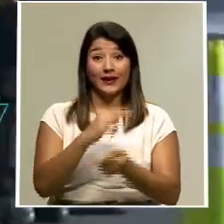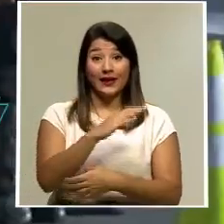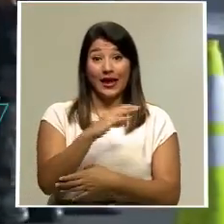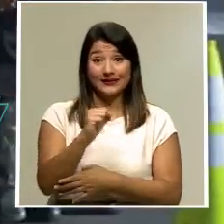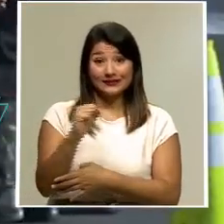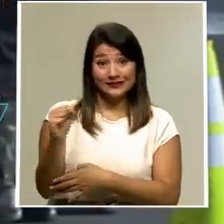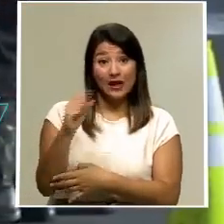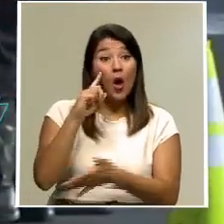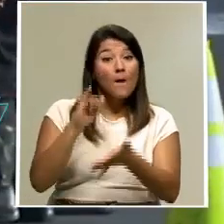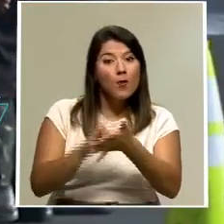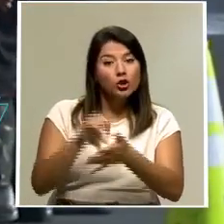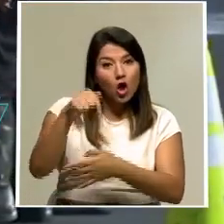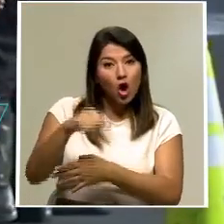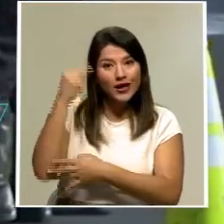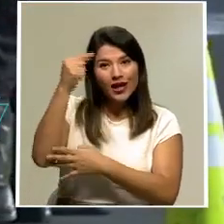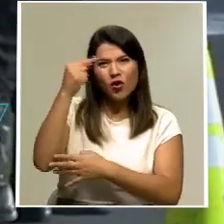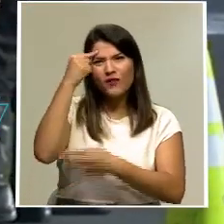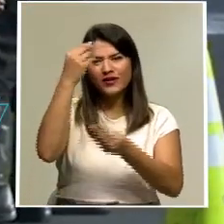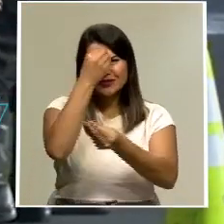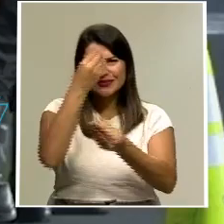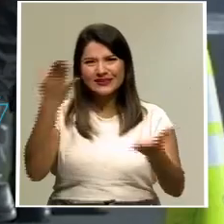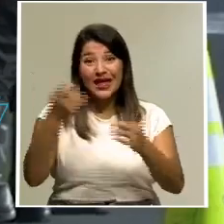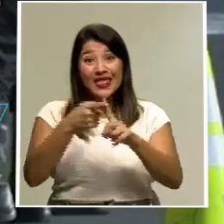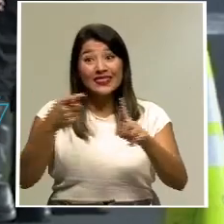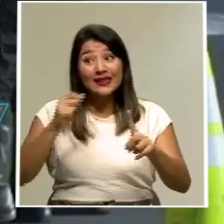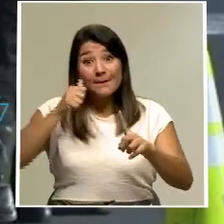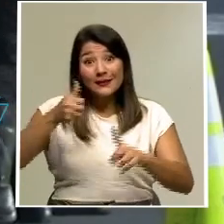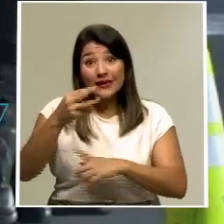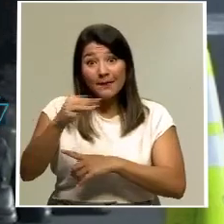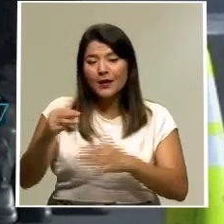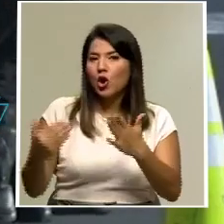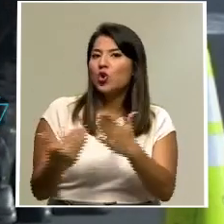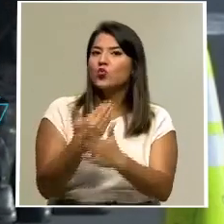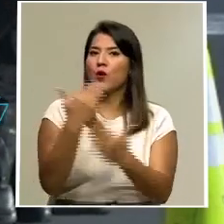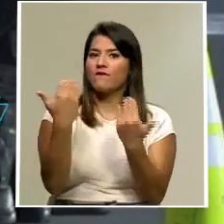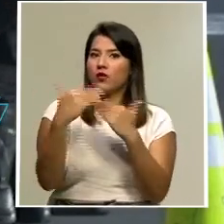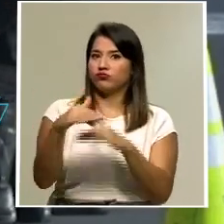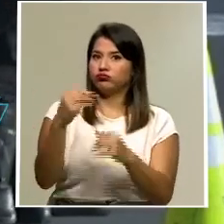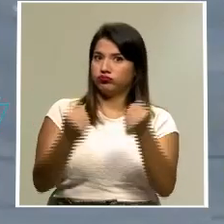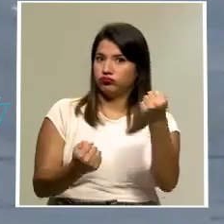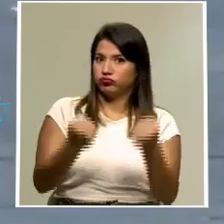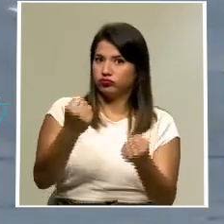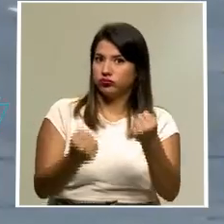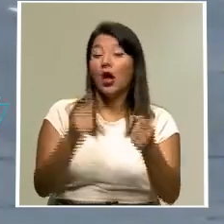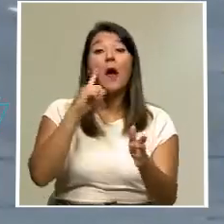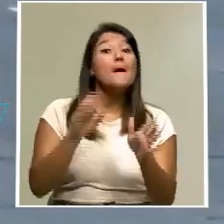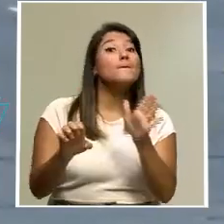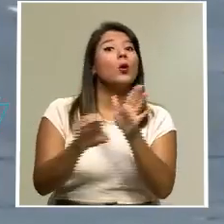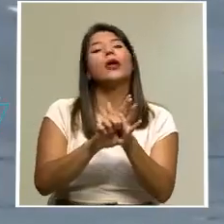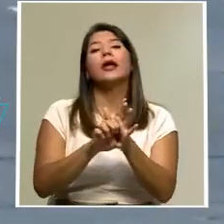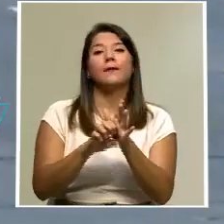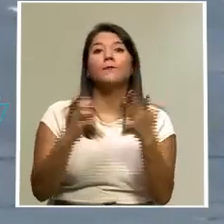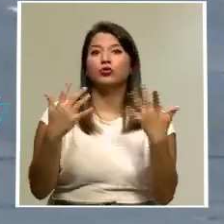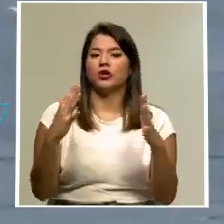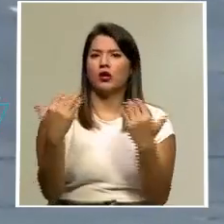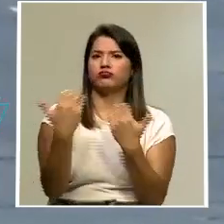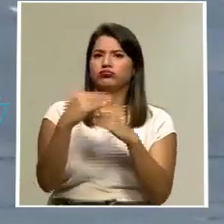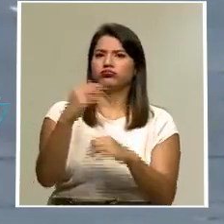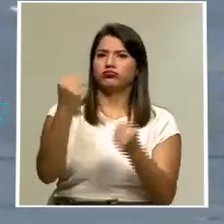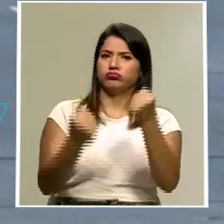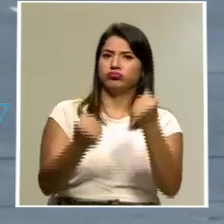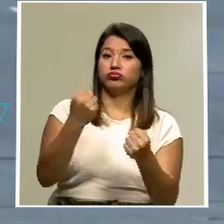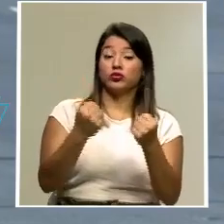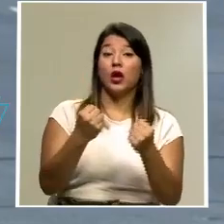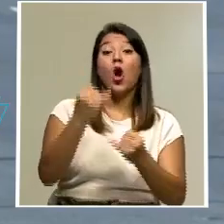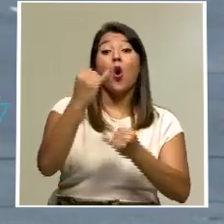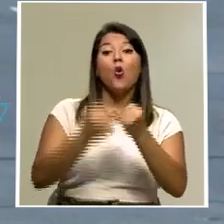el gobierno anunció que a partir de este miércoles regirán nuevas medidas de restricción. Por ejemplo, se aplicará la restricción vehicular de